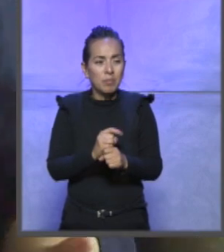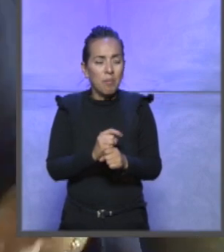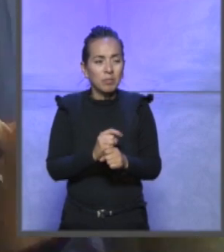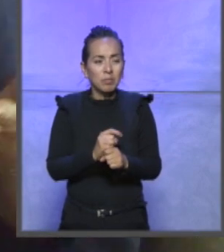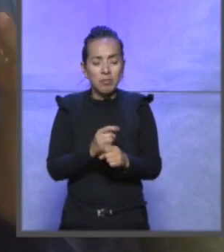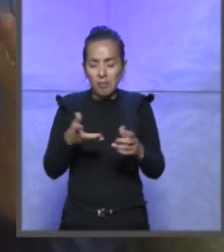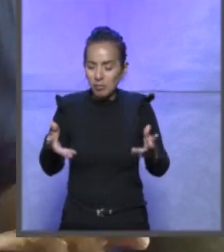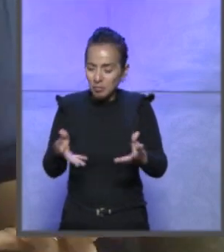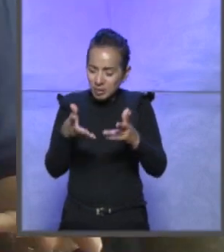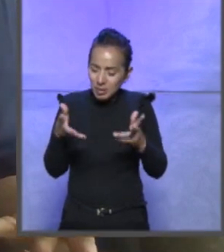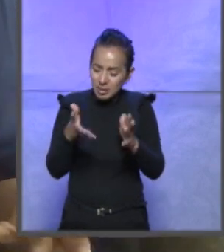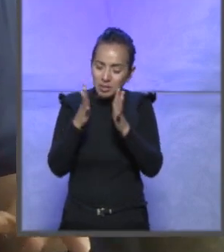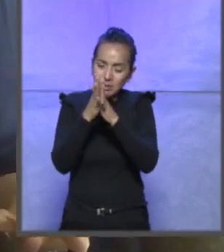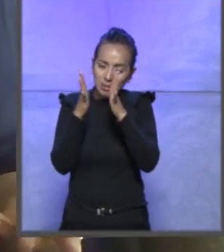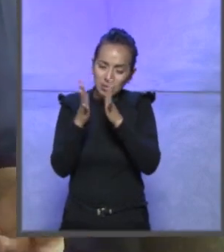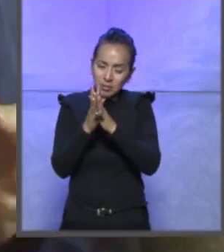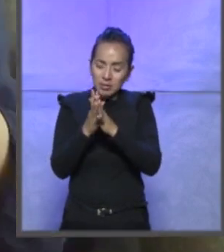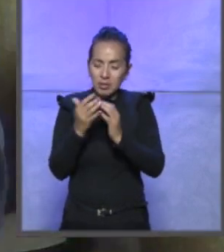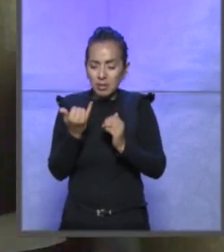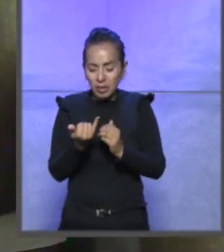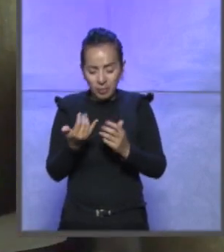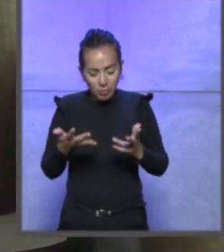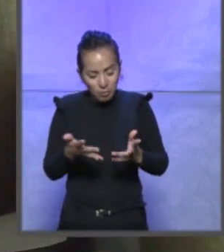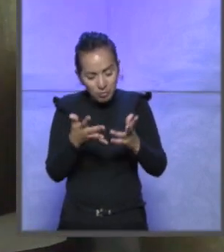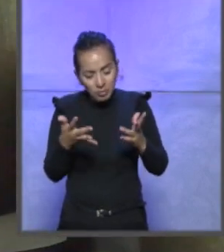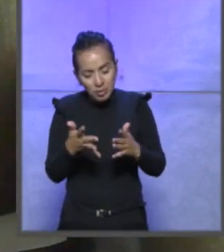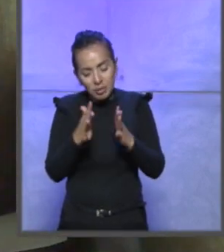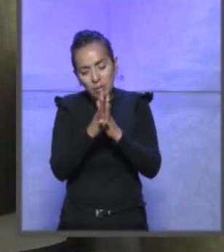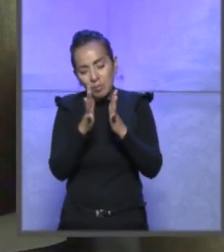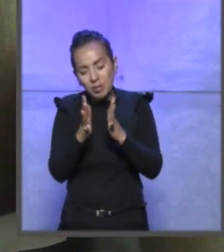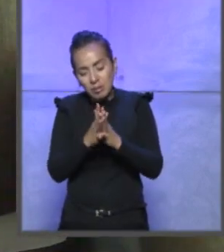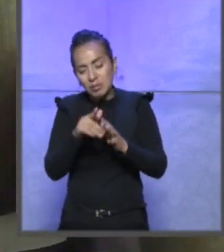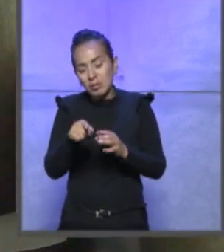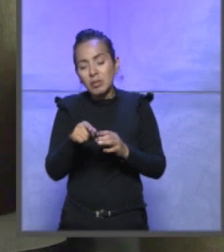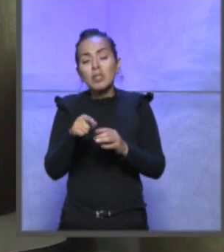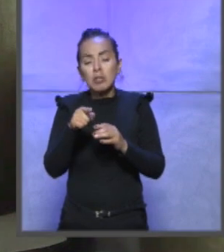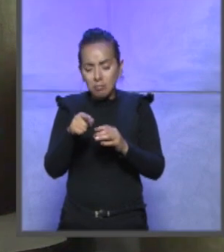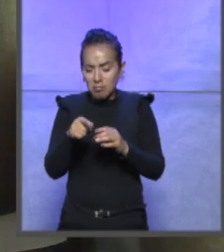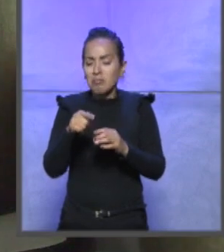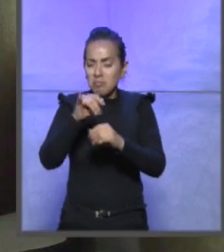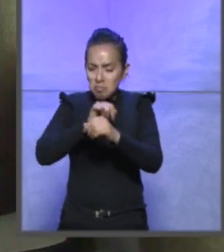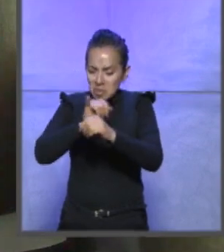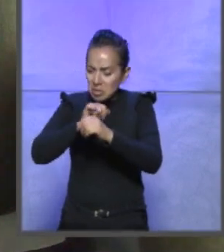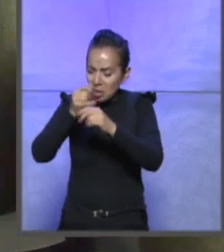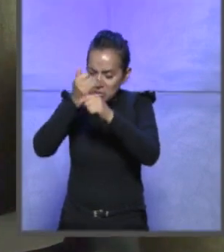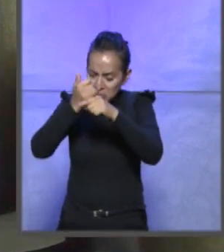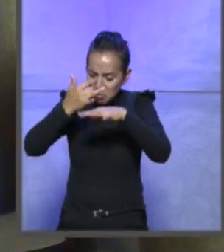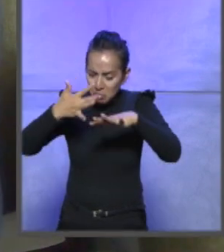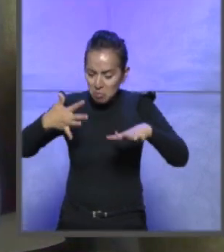desde la sociedad, fomentar esa participación y fomentar la participación informada.